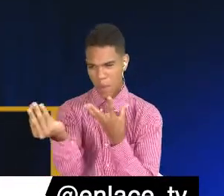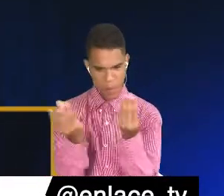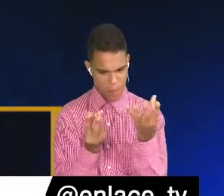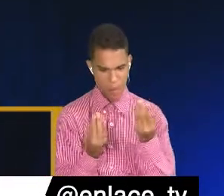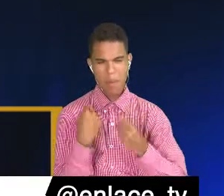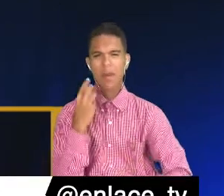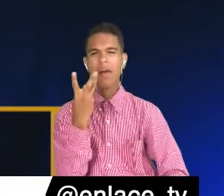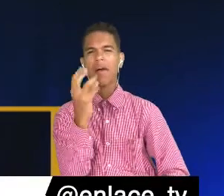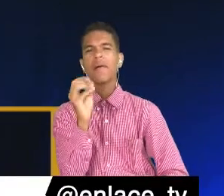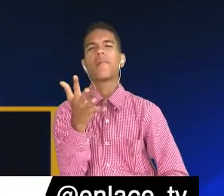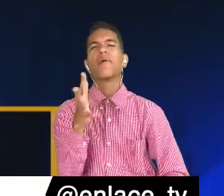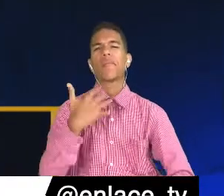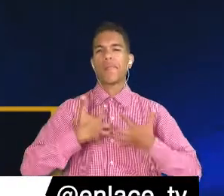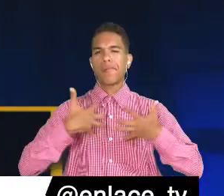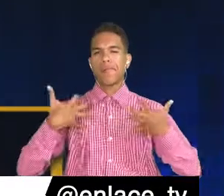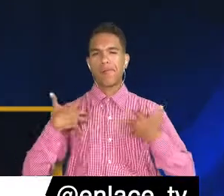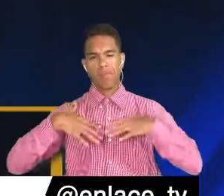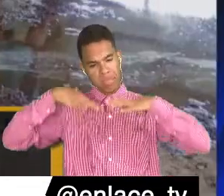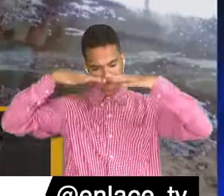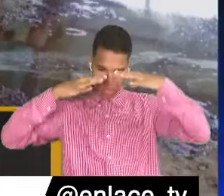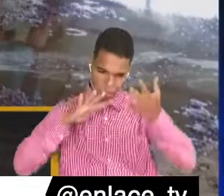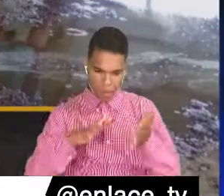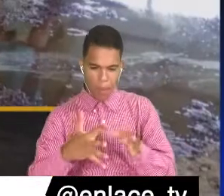cultivos y animales.